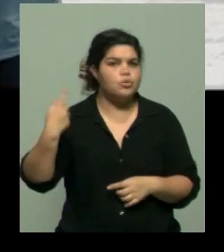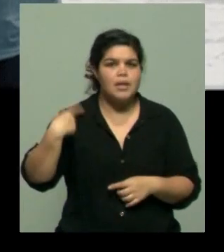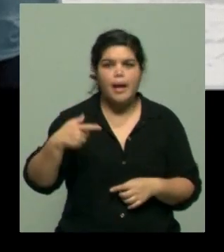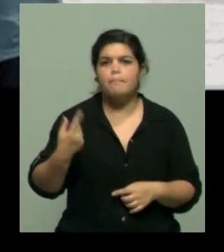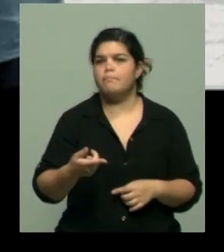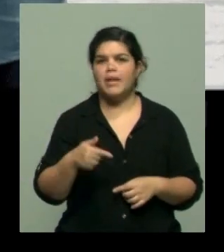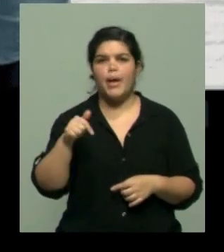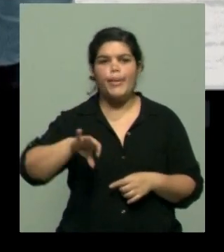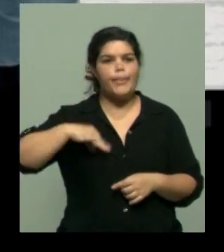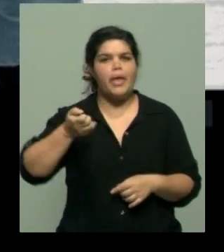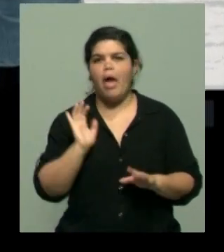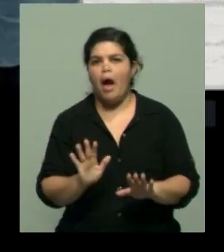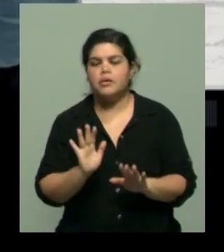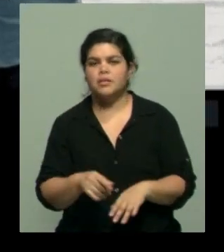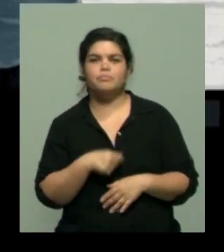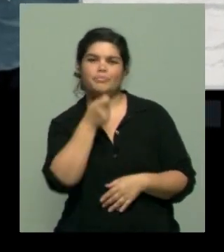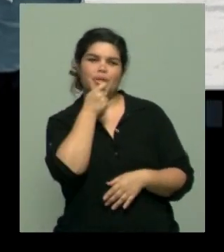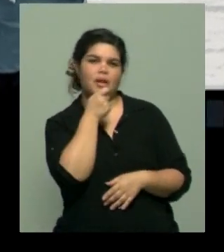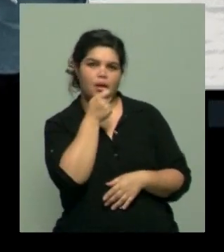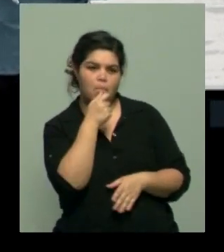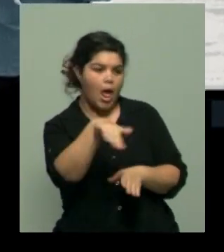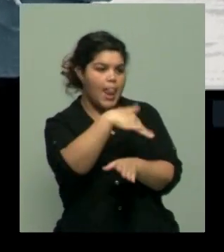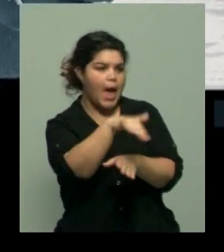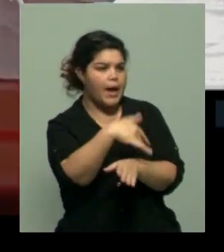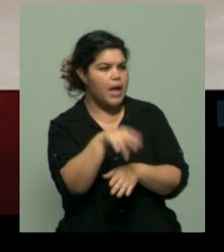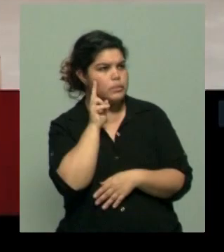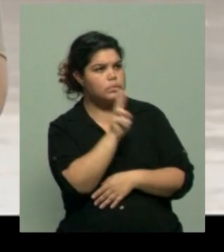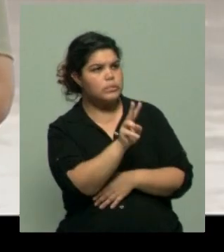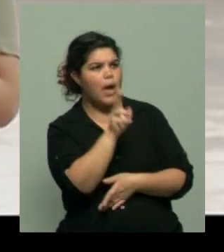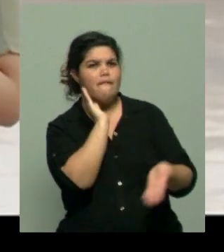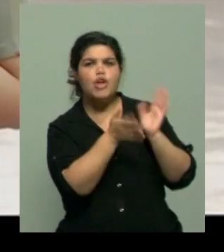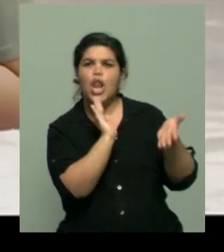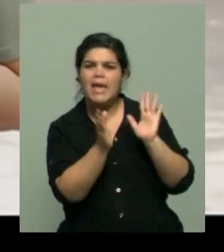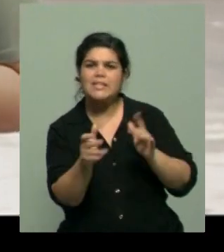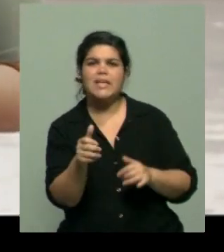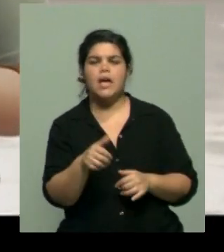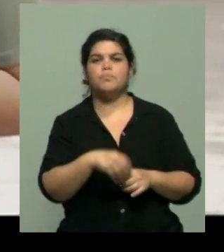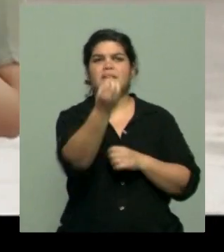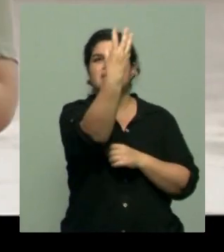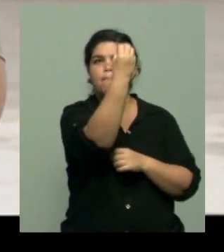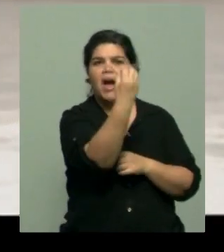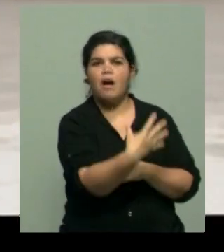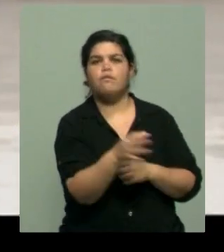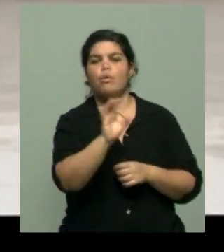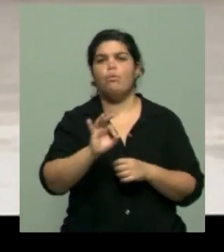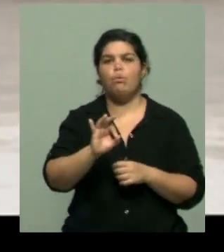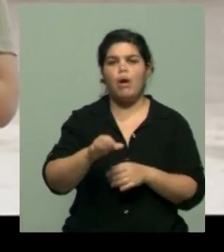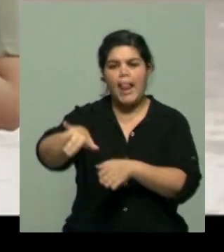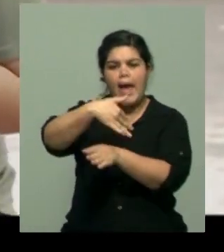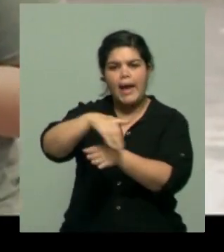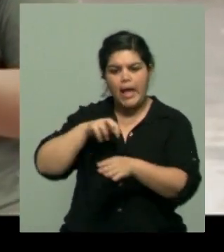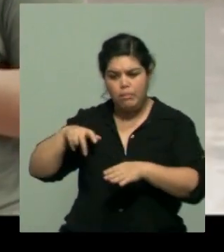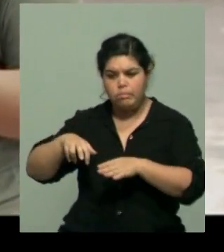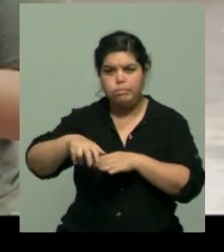sea, vos vas por la calle y las situaciones de violencia en un semáforo, en una calle que vas a cruzar, o sea, esto